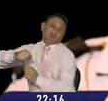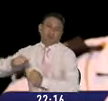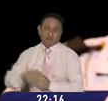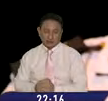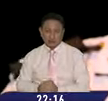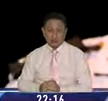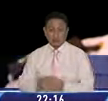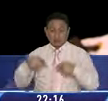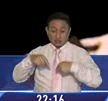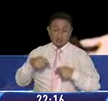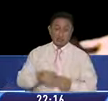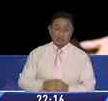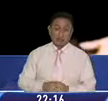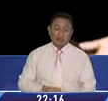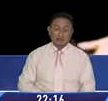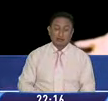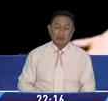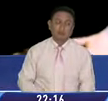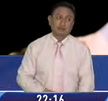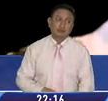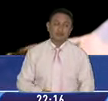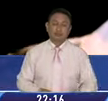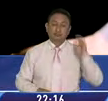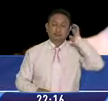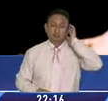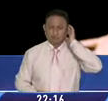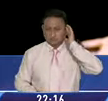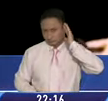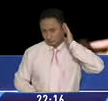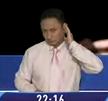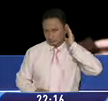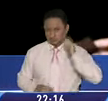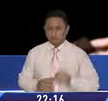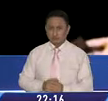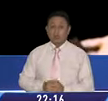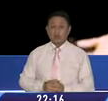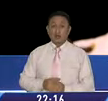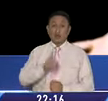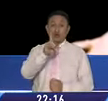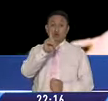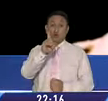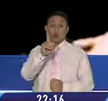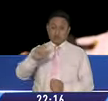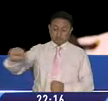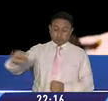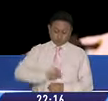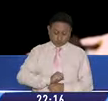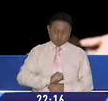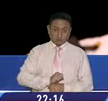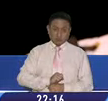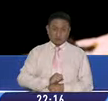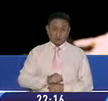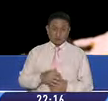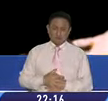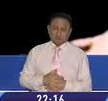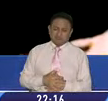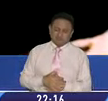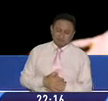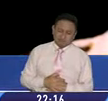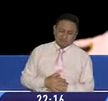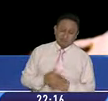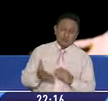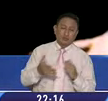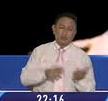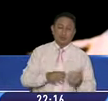en este sector, le propina una puñalada aparentemente a la altura del estómago. Como consecuencia de la misma, se produce